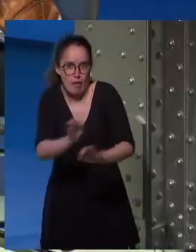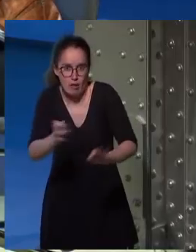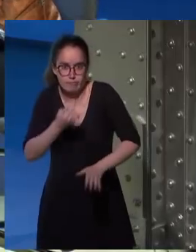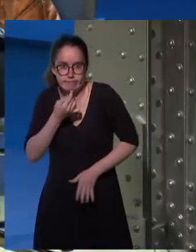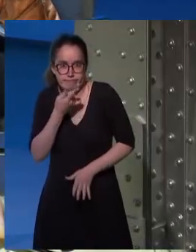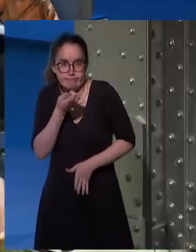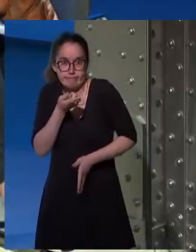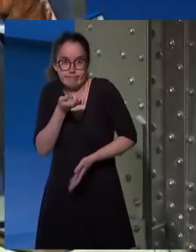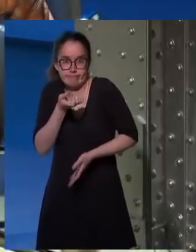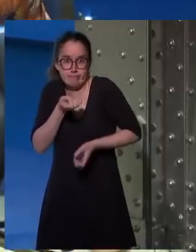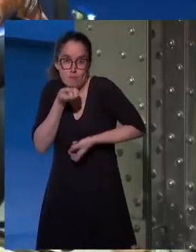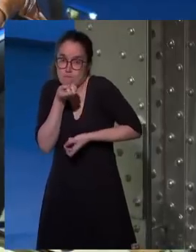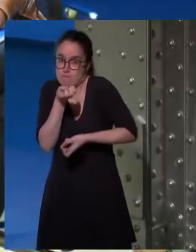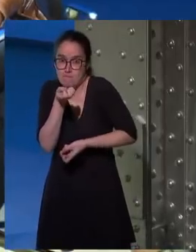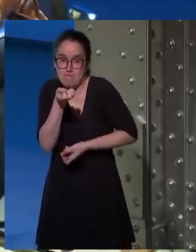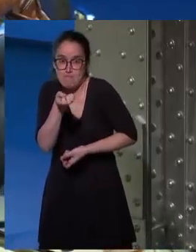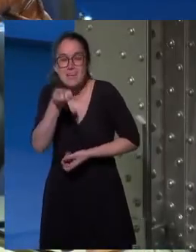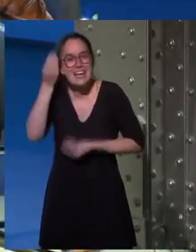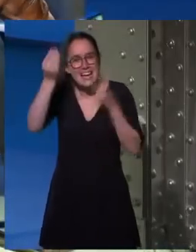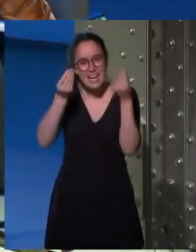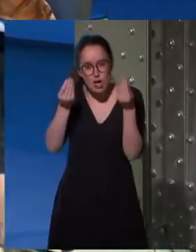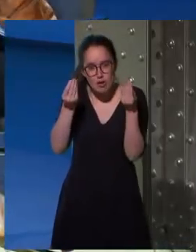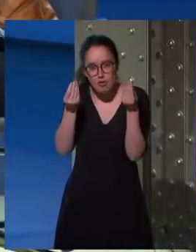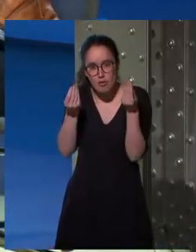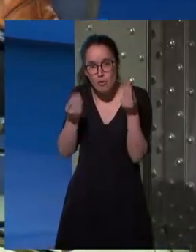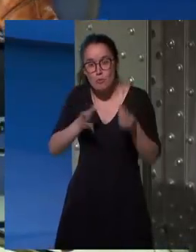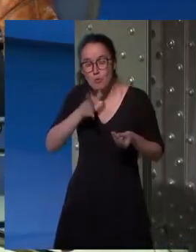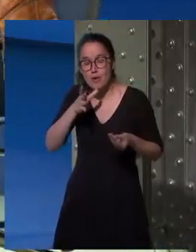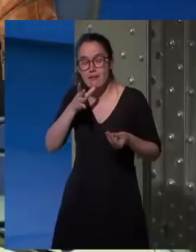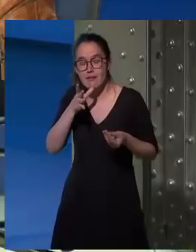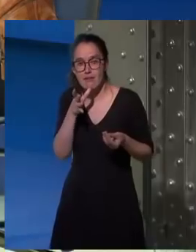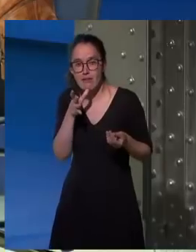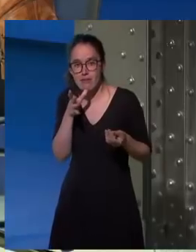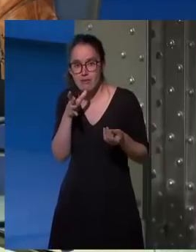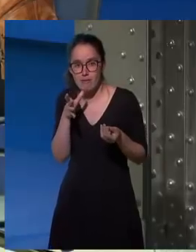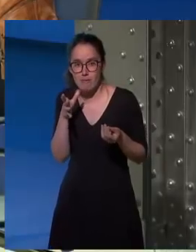sea, entonces... No, creo que realmente, sobre todo porque es muy,